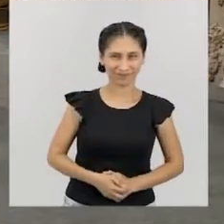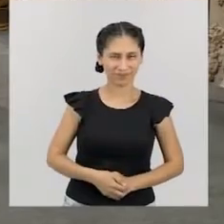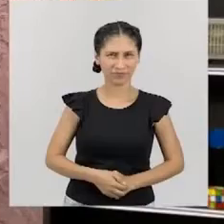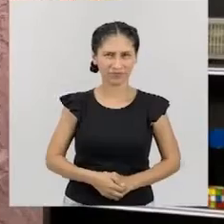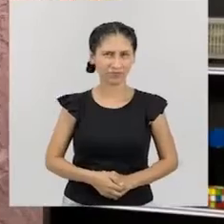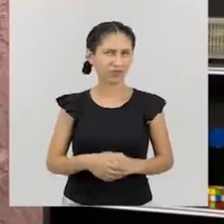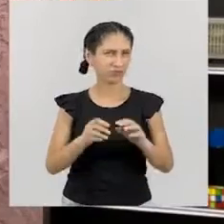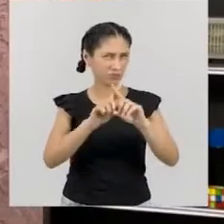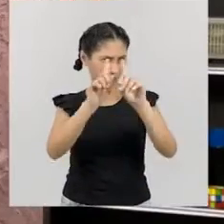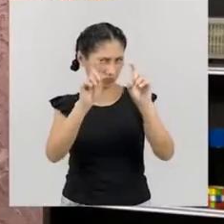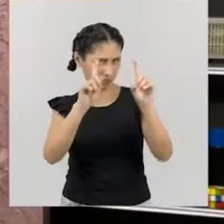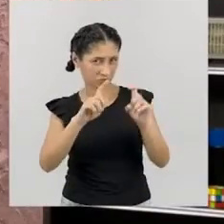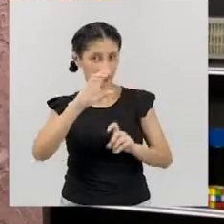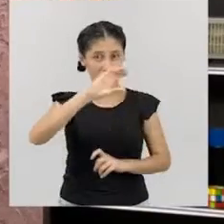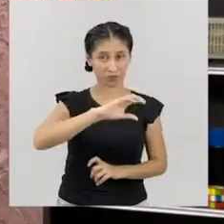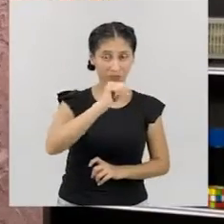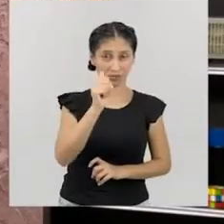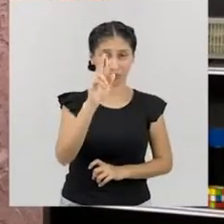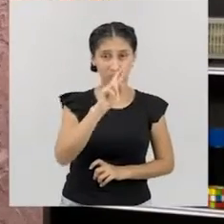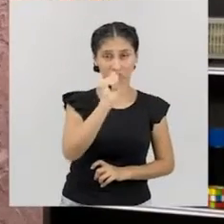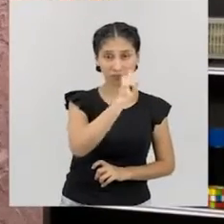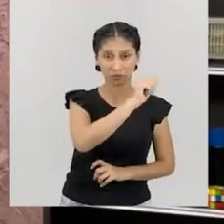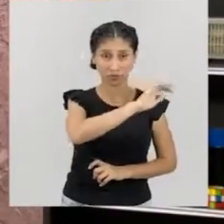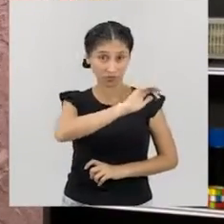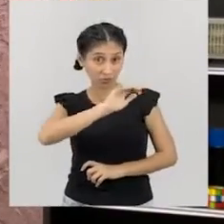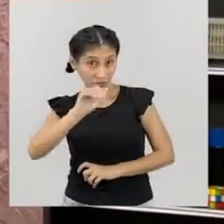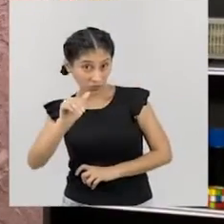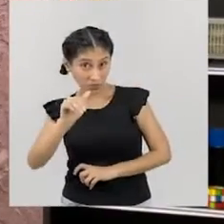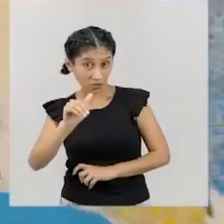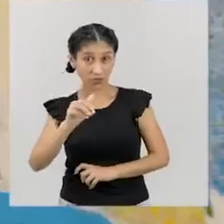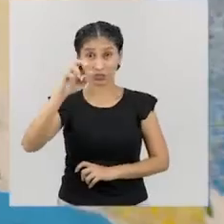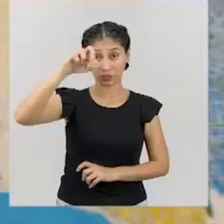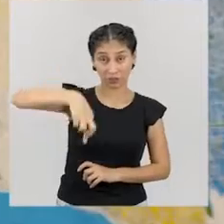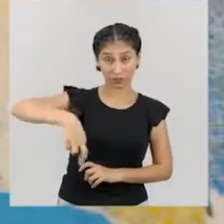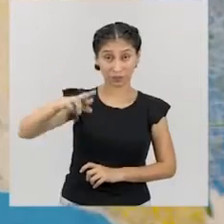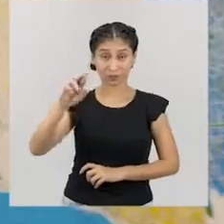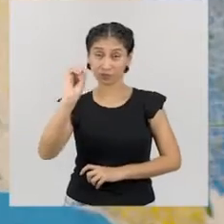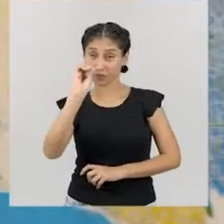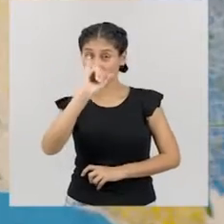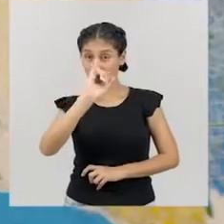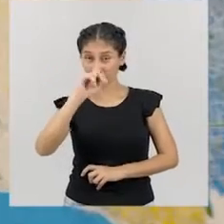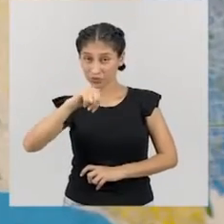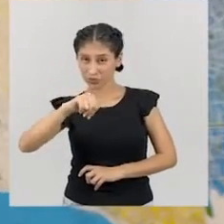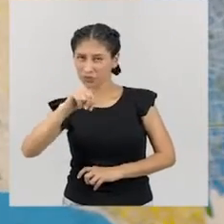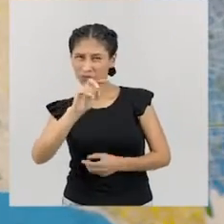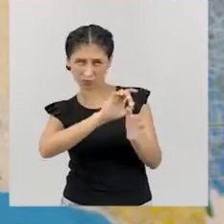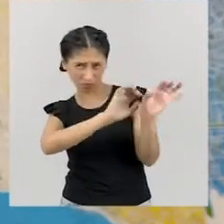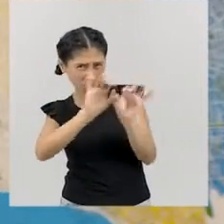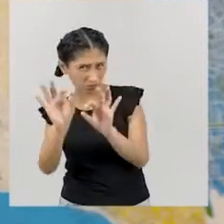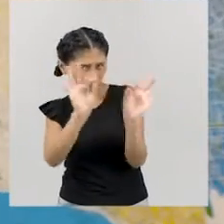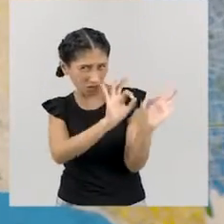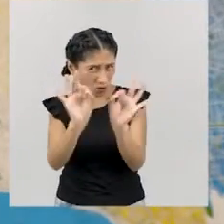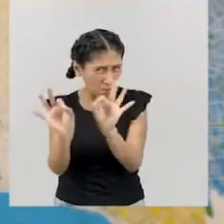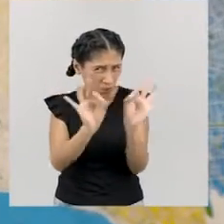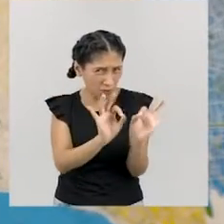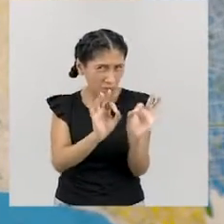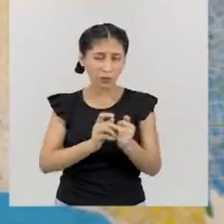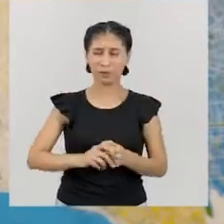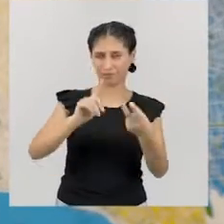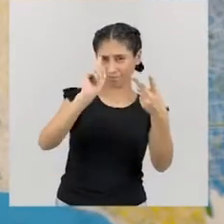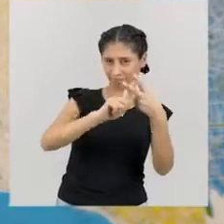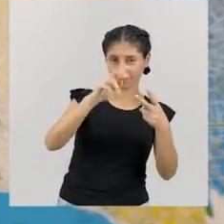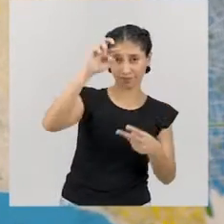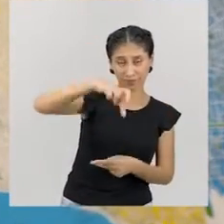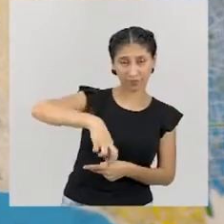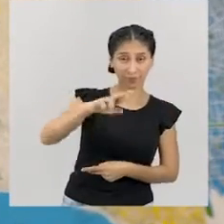Profesor, ¿es lo mismo características que propiedades? Amaru, acabamos de ver las características de los textos.